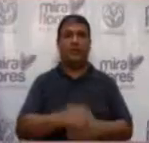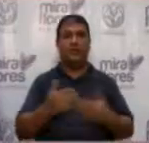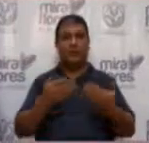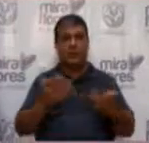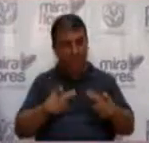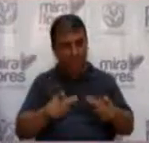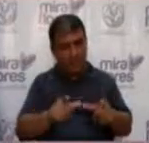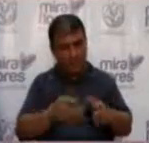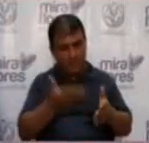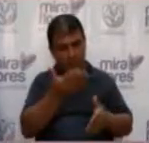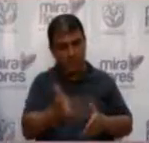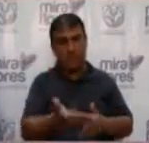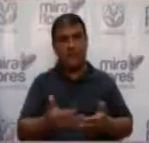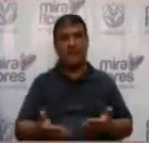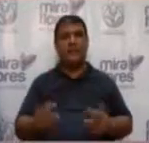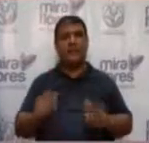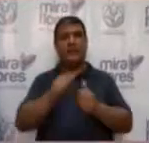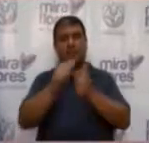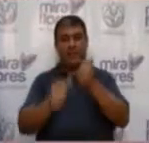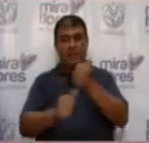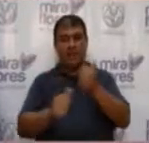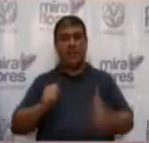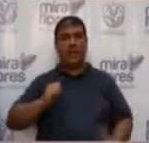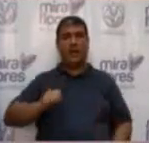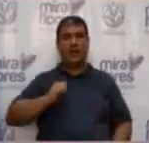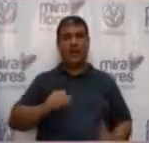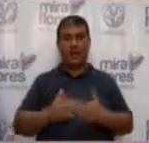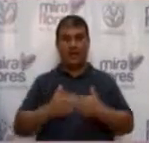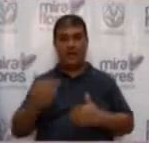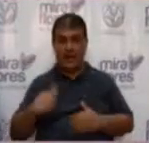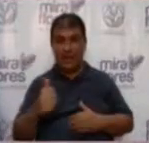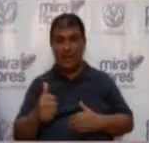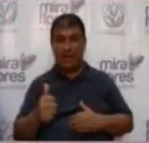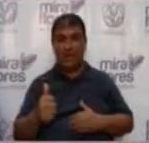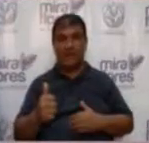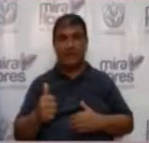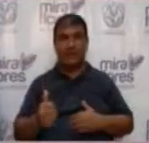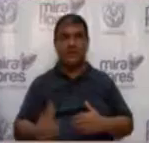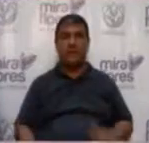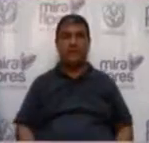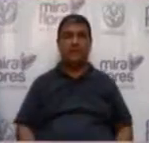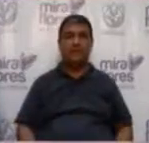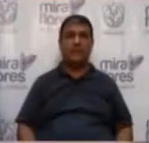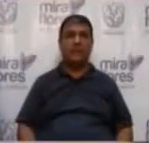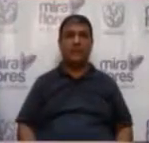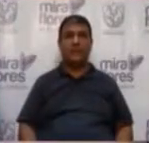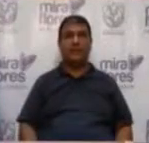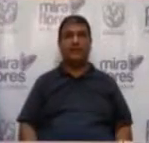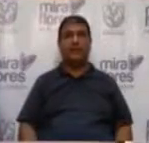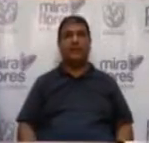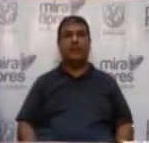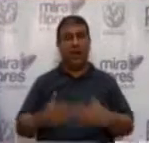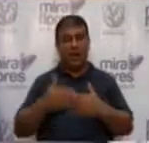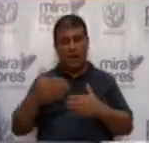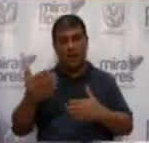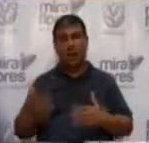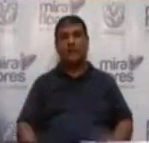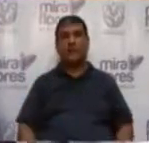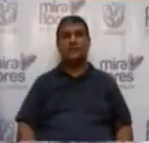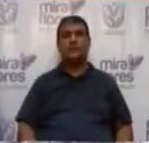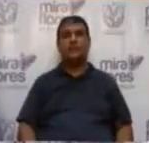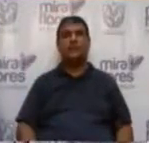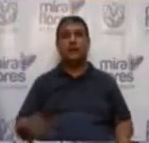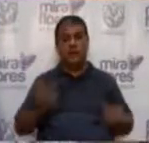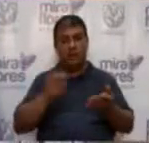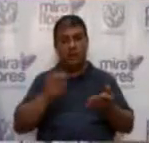de licencia, señor teniente alcalde, a partir del día 10. Muy bien. Adelante. Proyecto